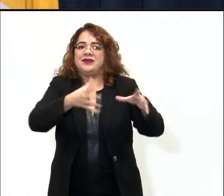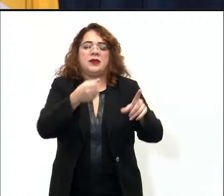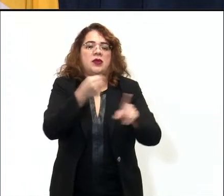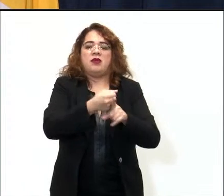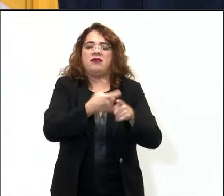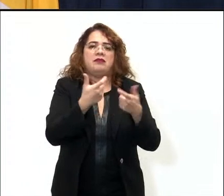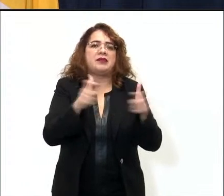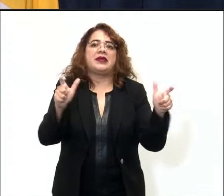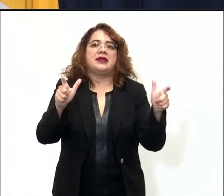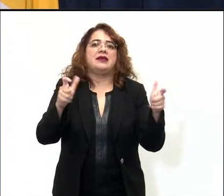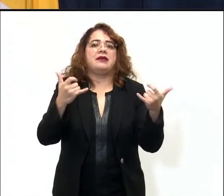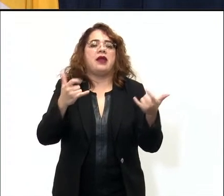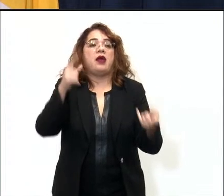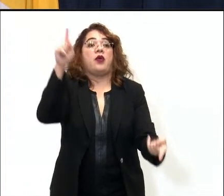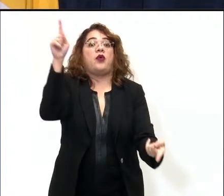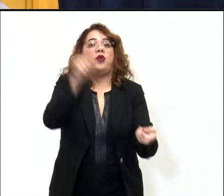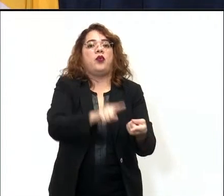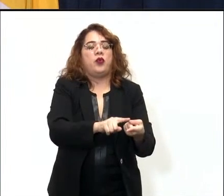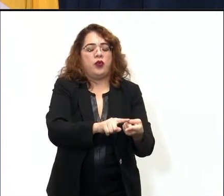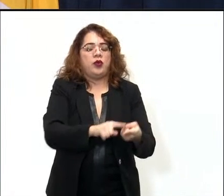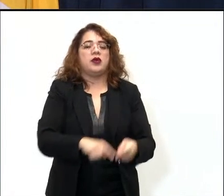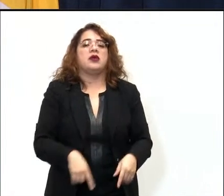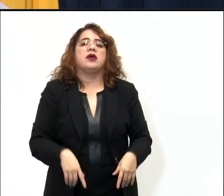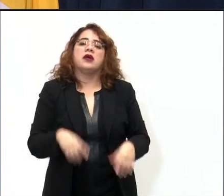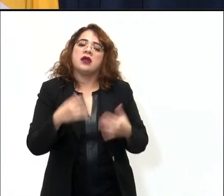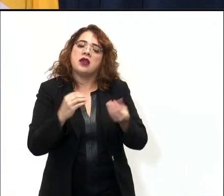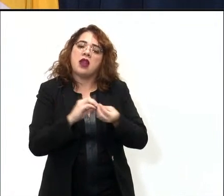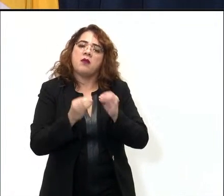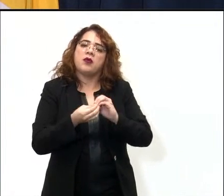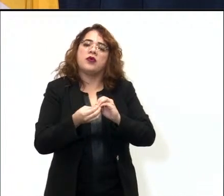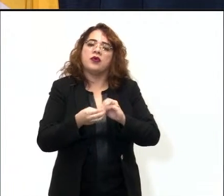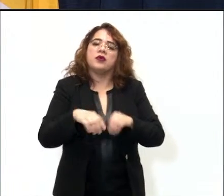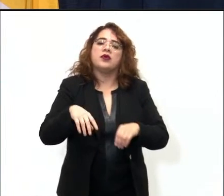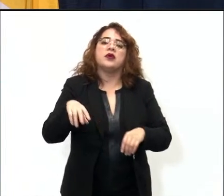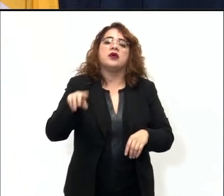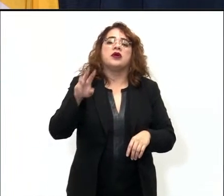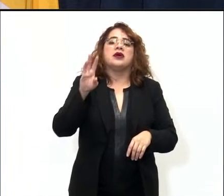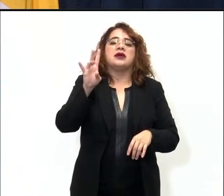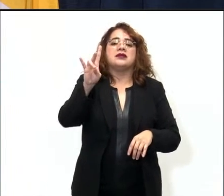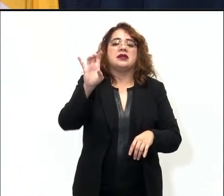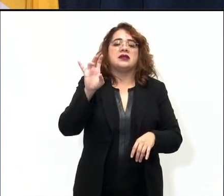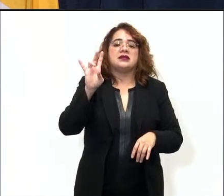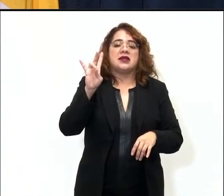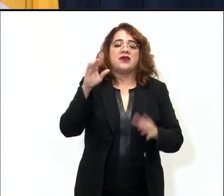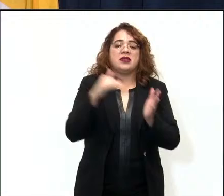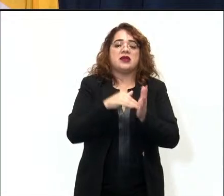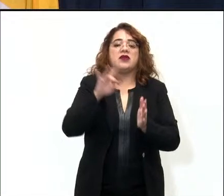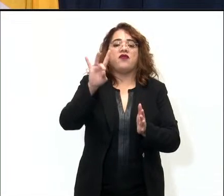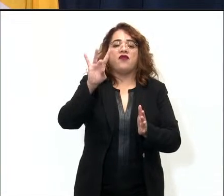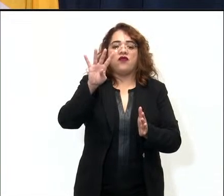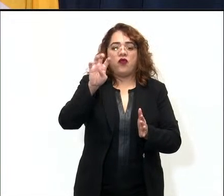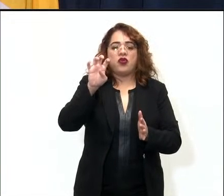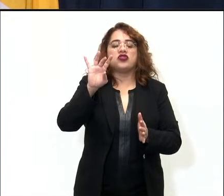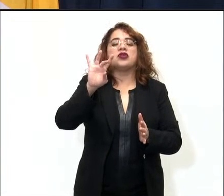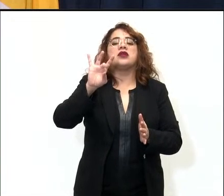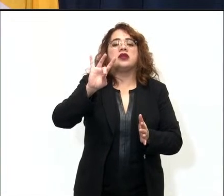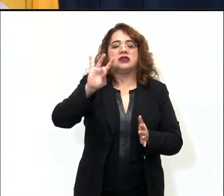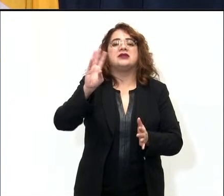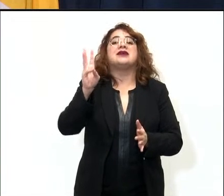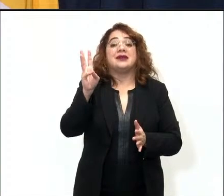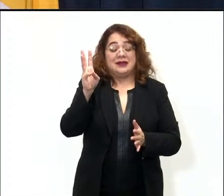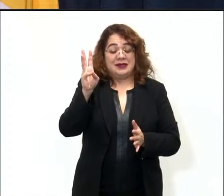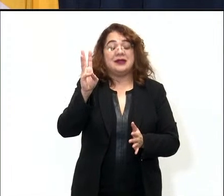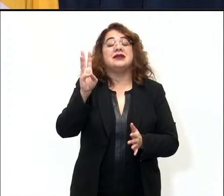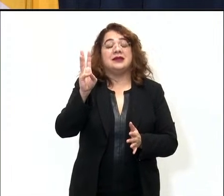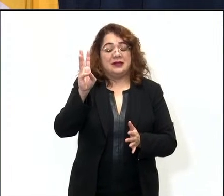7,486 vacunas en Long Beach, que incluye el programa de farmacias para esos centros de atención a largo plazo,